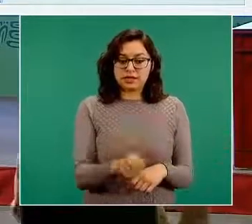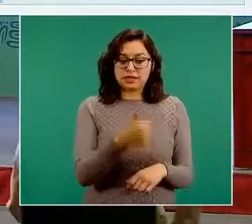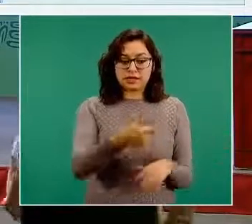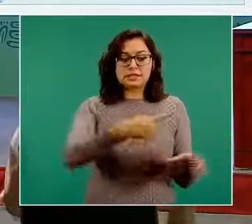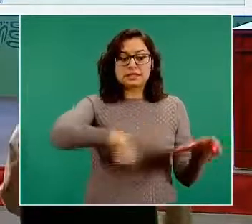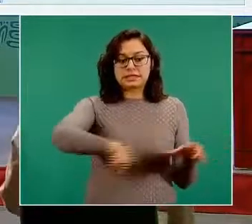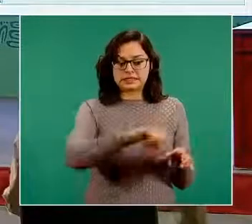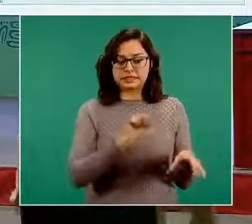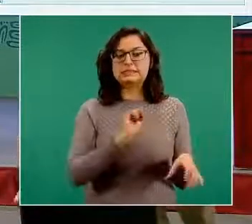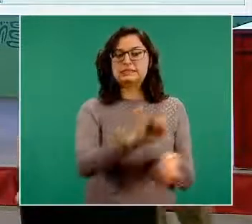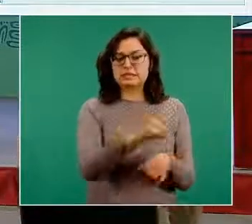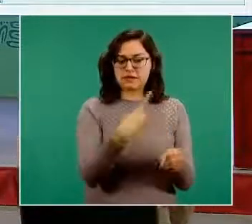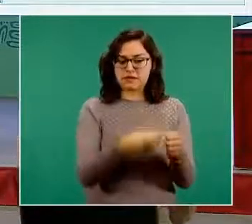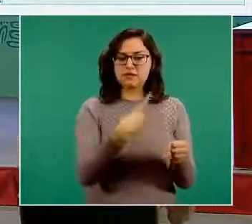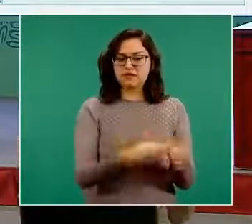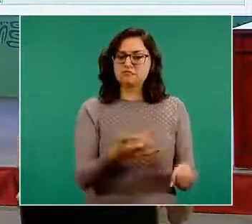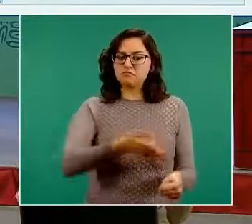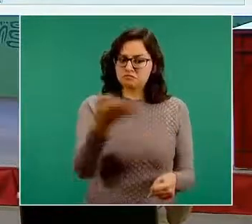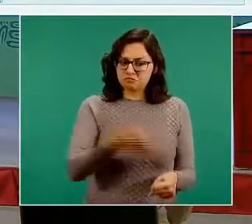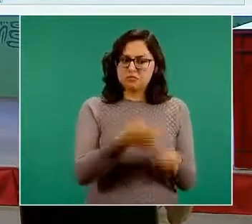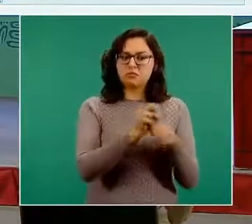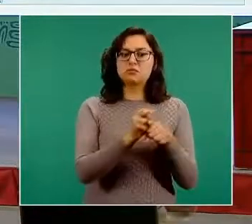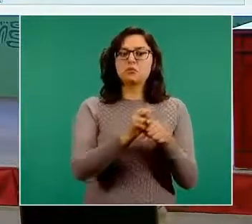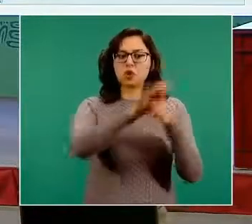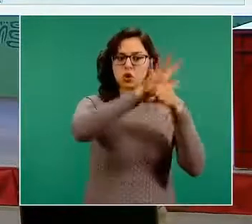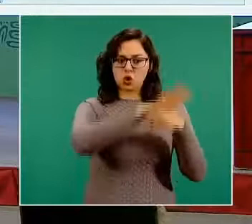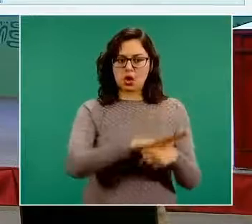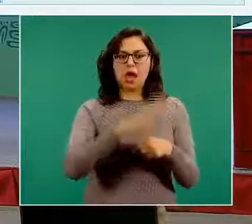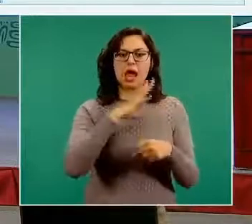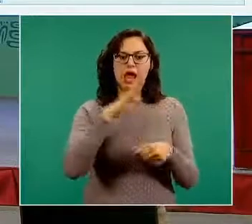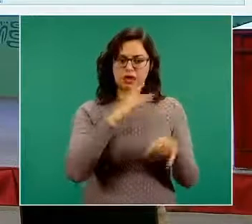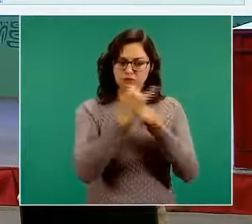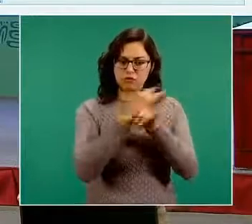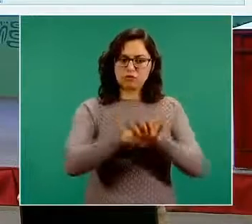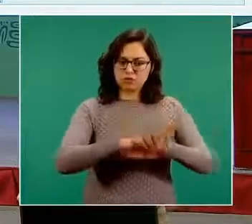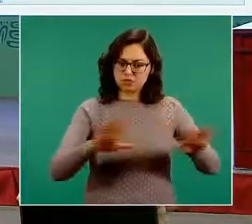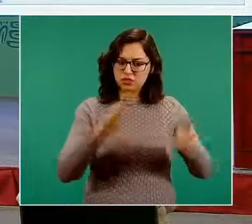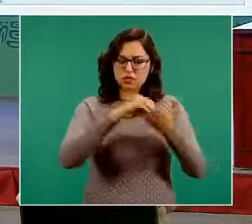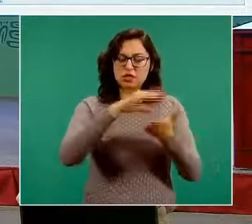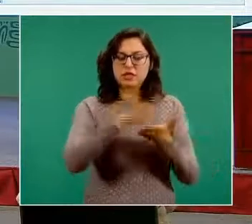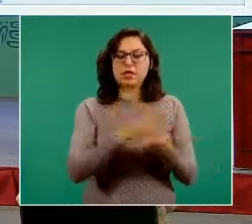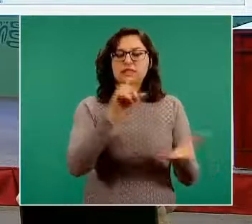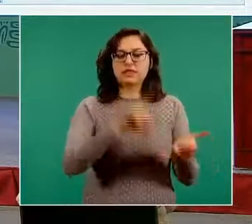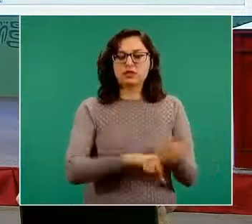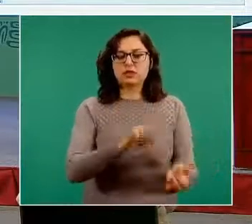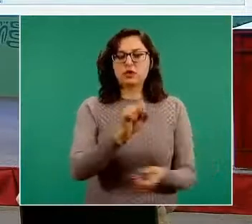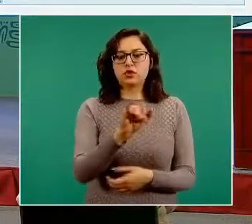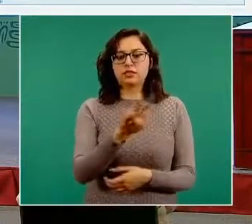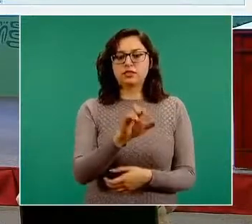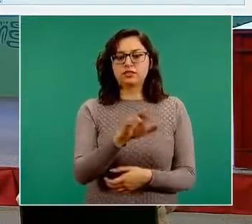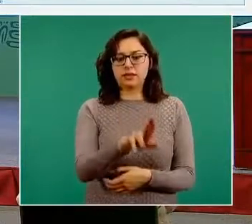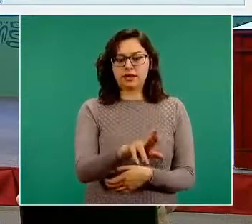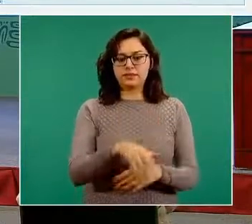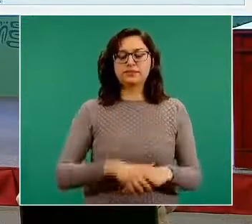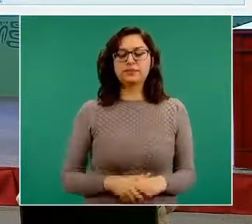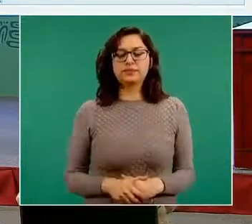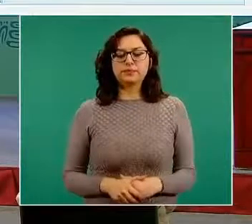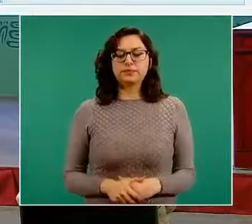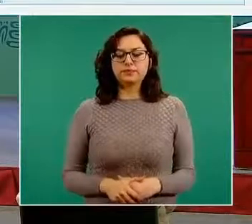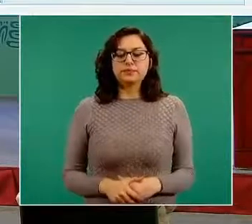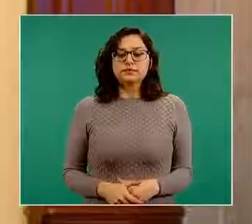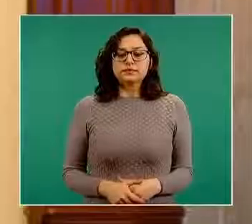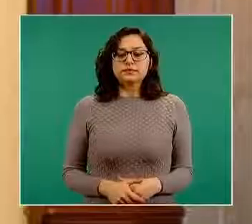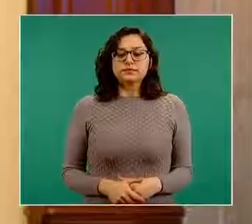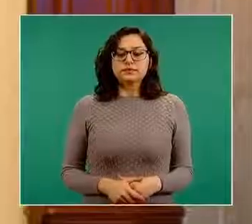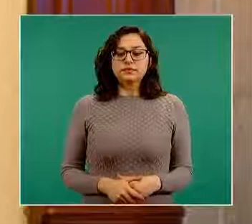la información que tenemos en el sistema de información, que es el CISBER. Si vemos la siguiente